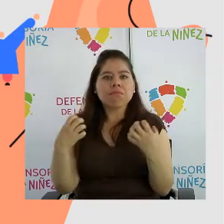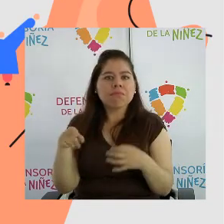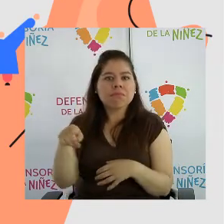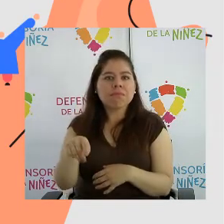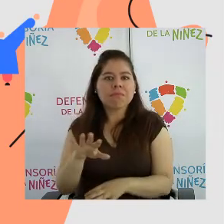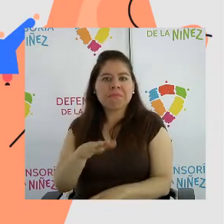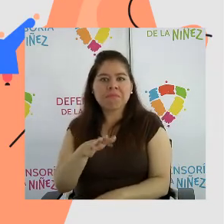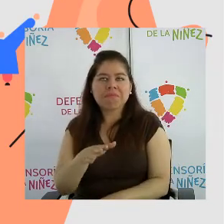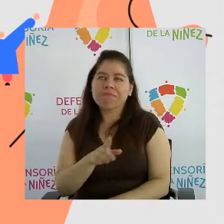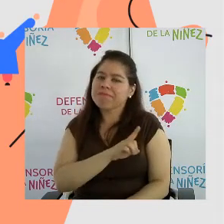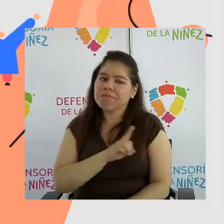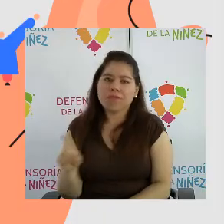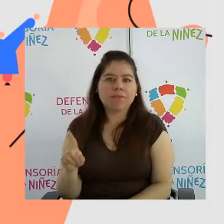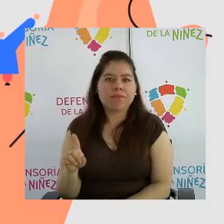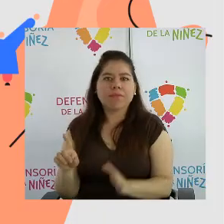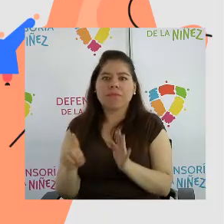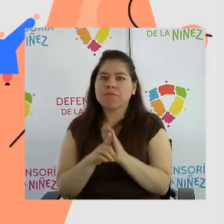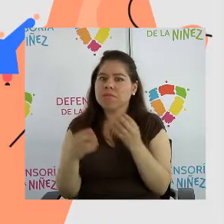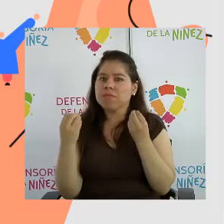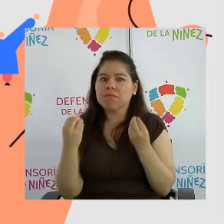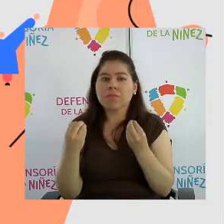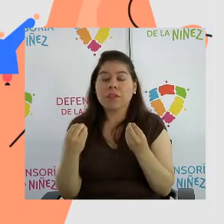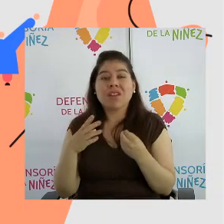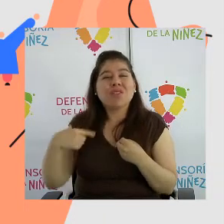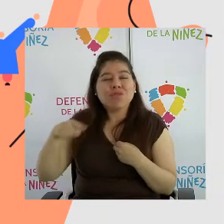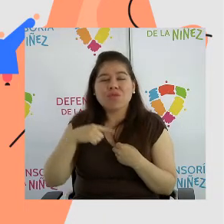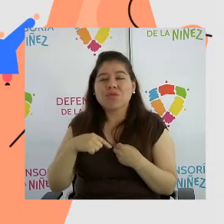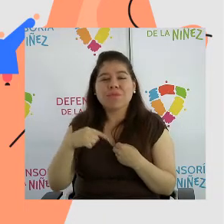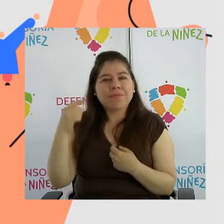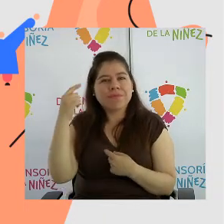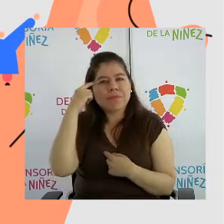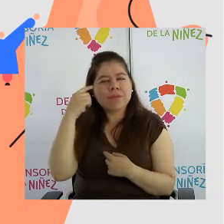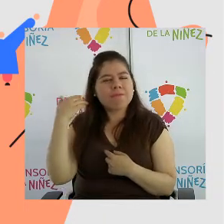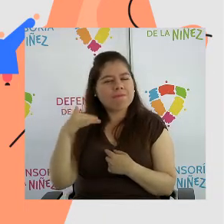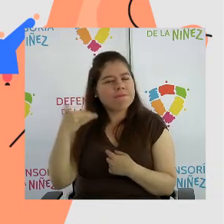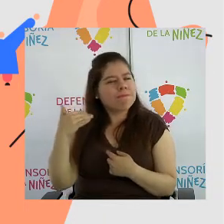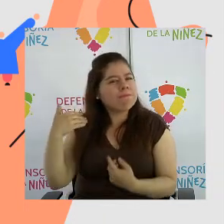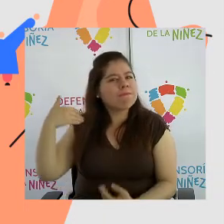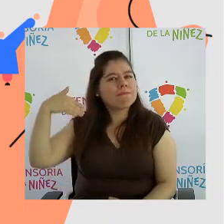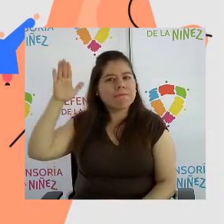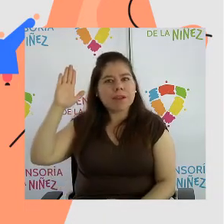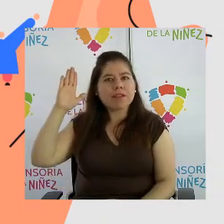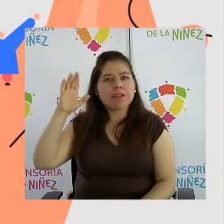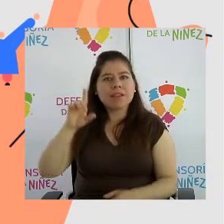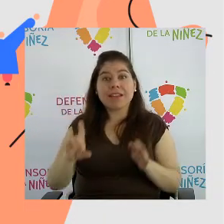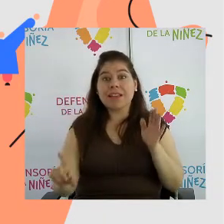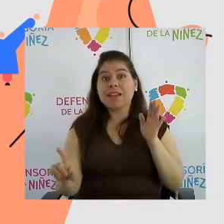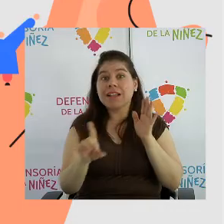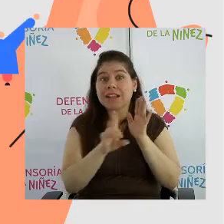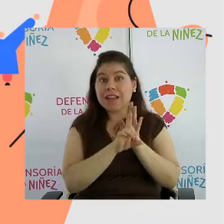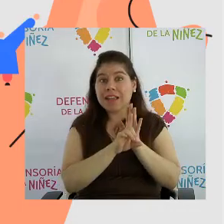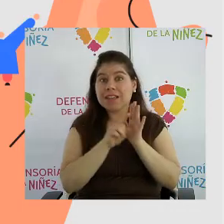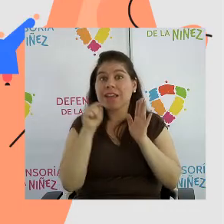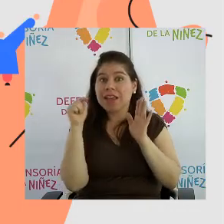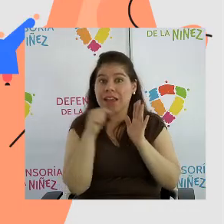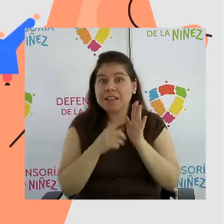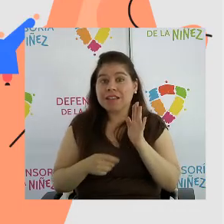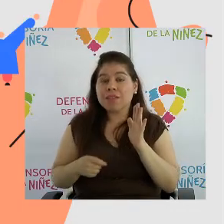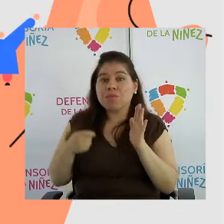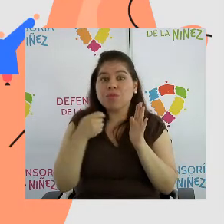ese proyecto de ley. Hemos sostenido que resulta imperioso que esa propuesta legislativa considere